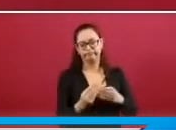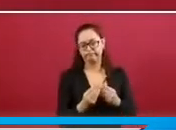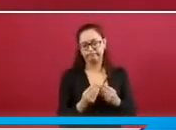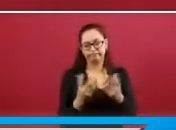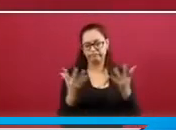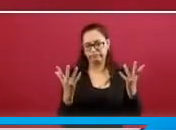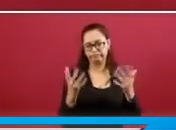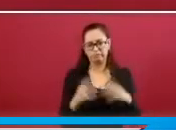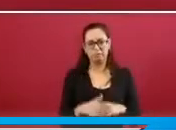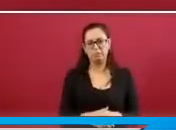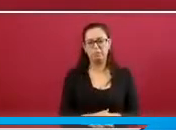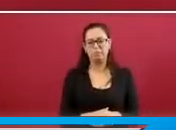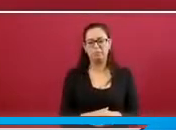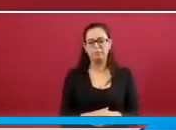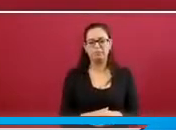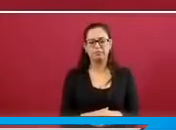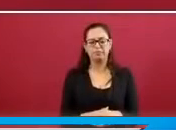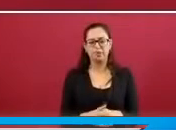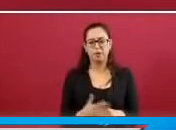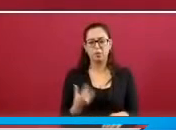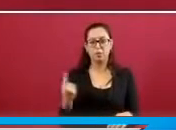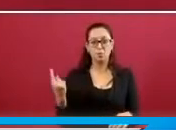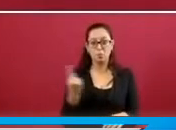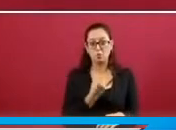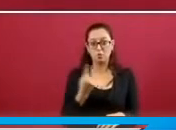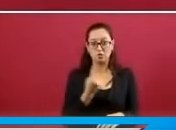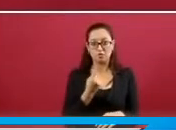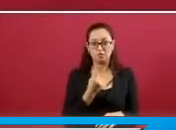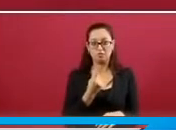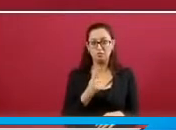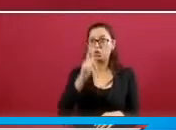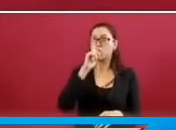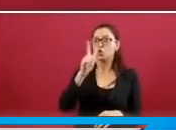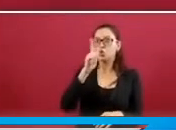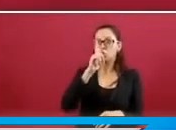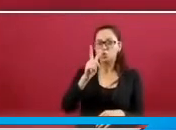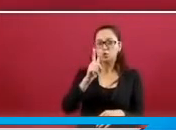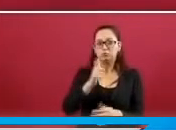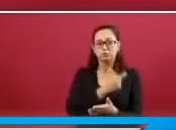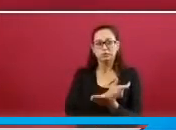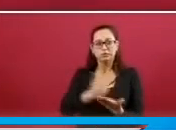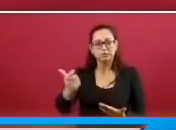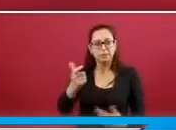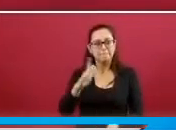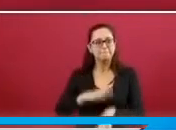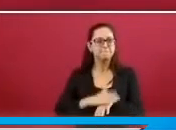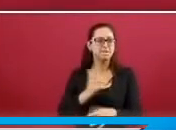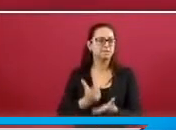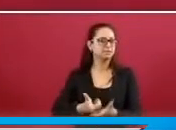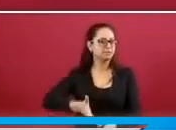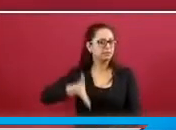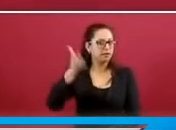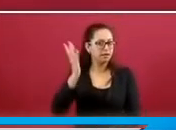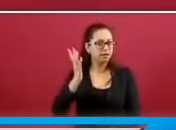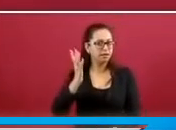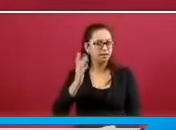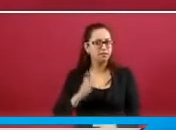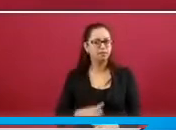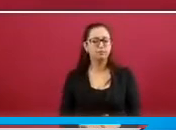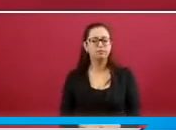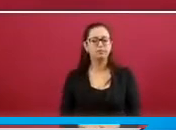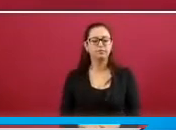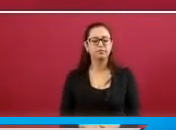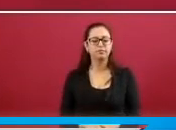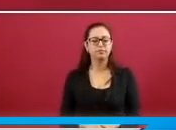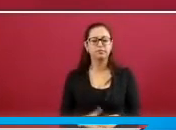empresas privadas proveen el otro 50% a tarifas muy elevadas, las más altas en el mundo. Se han celebrado contratos leoninos para favorecer